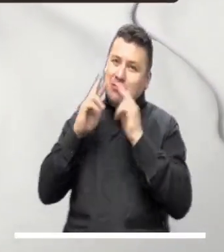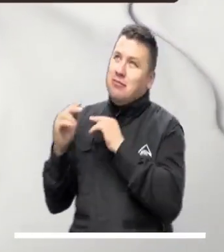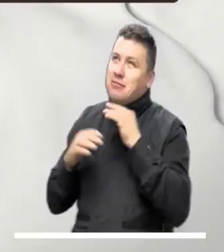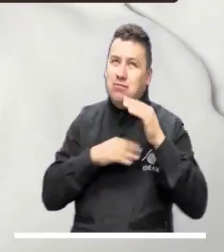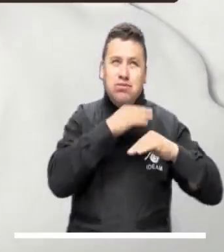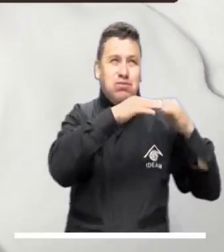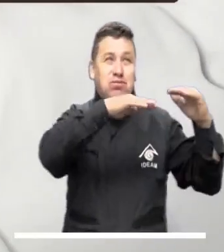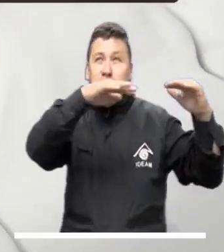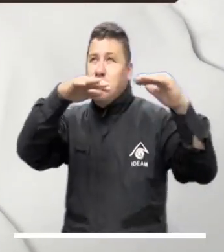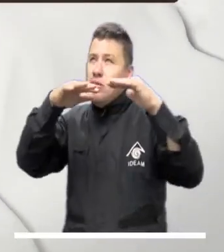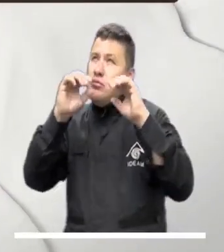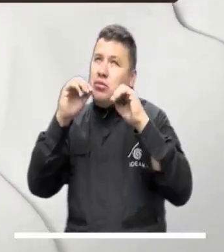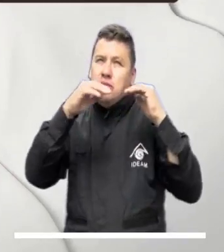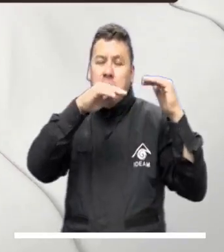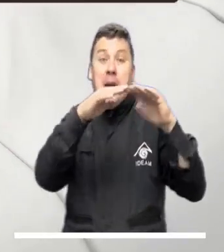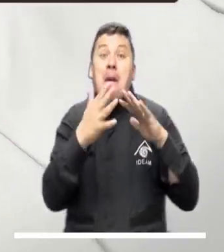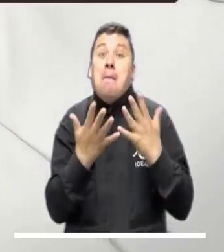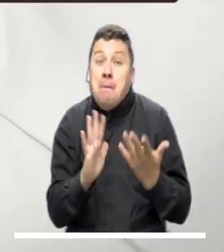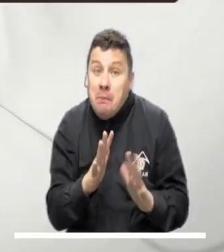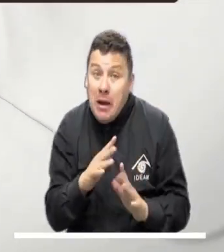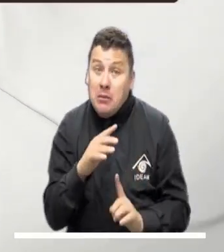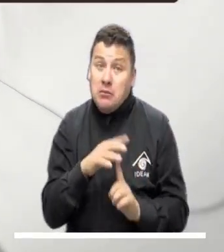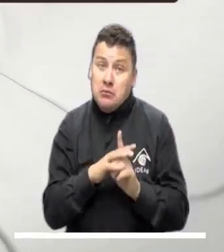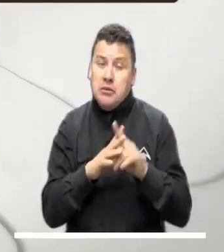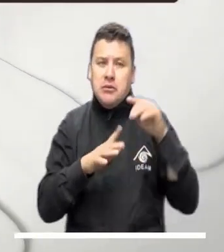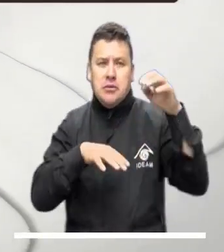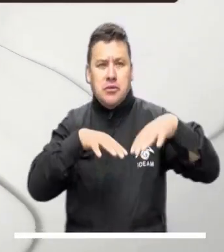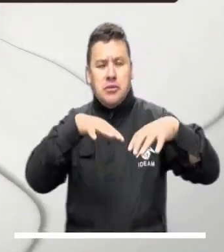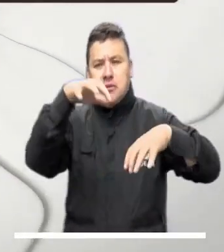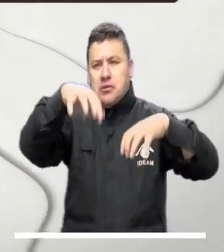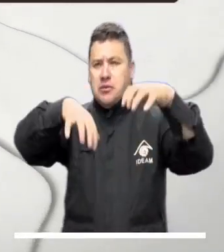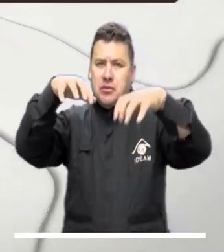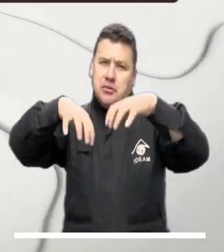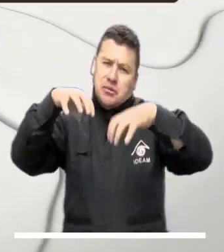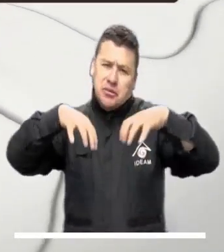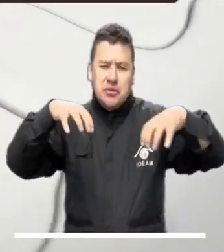encontrará parcialmente nublado, aunque no se esperan precipitaciones.